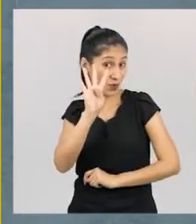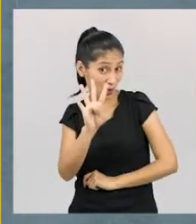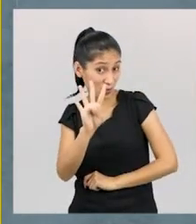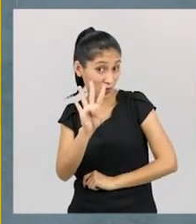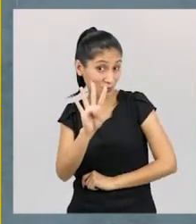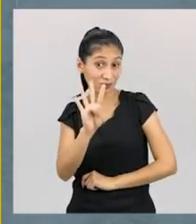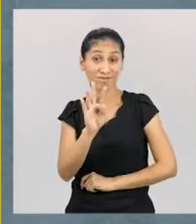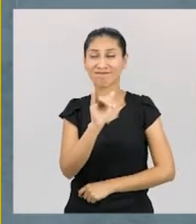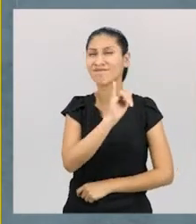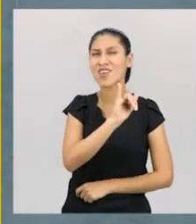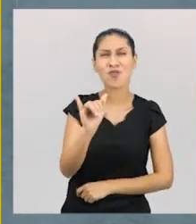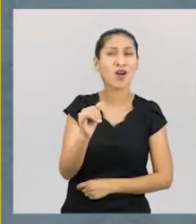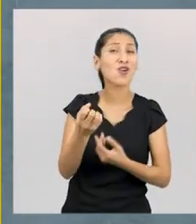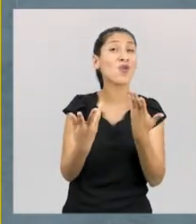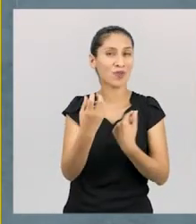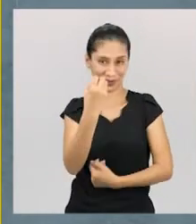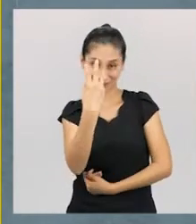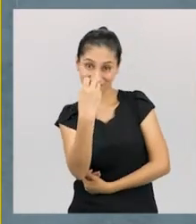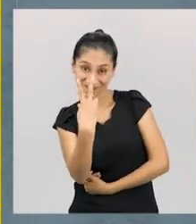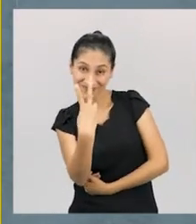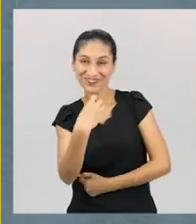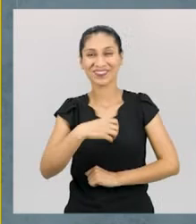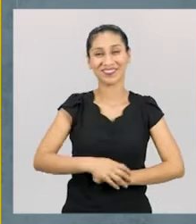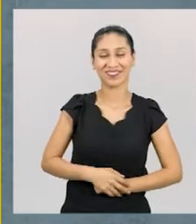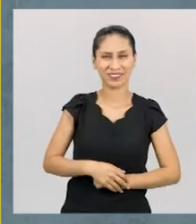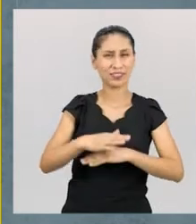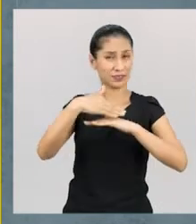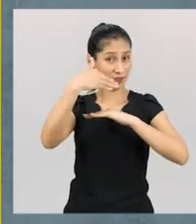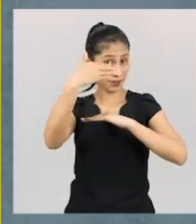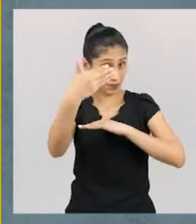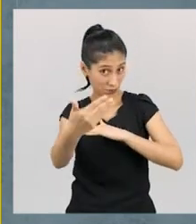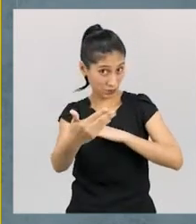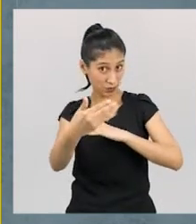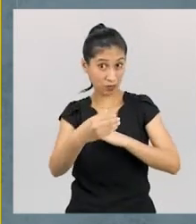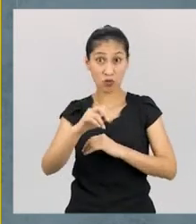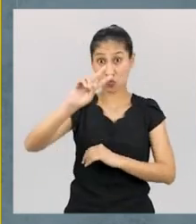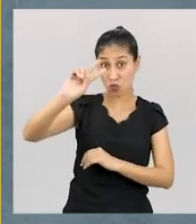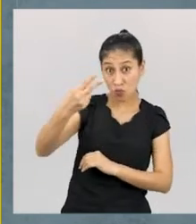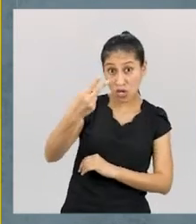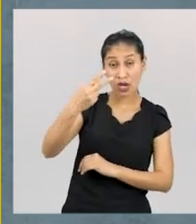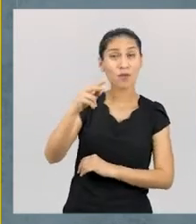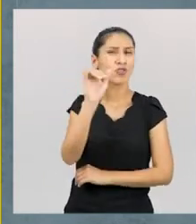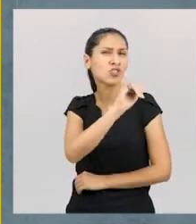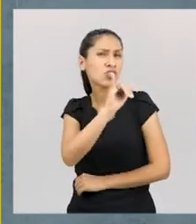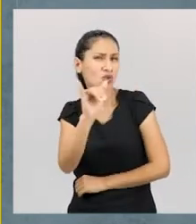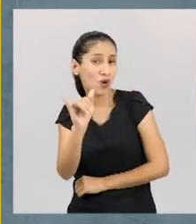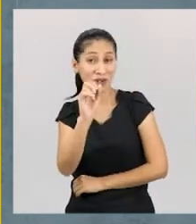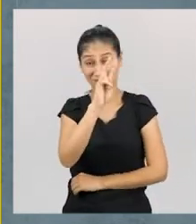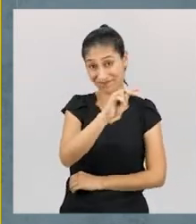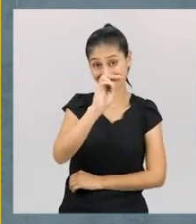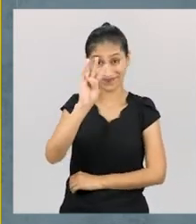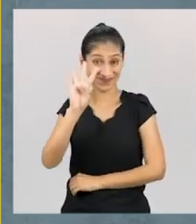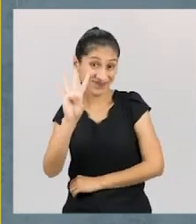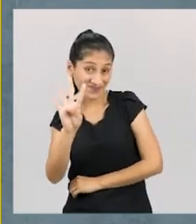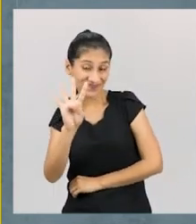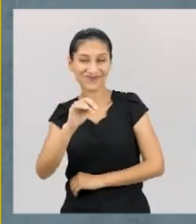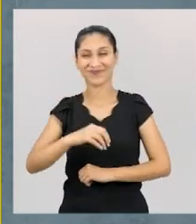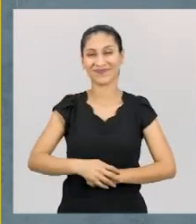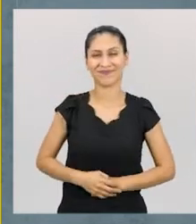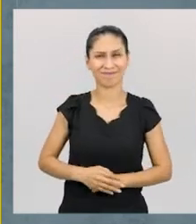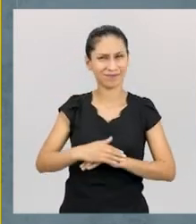4, tenemos entonces 12. Si luego lo duplicamos, daría